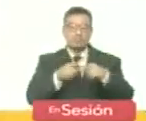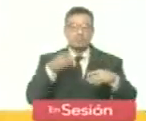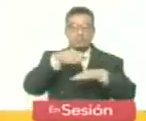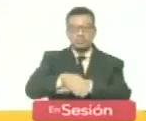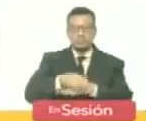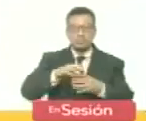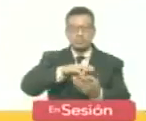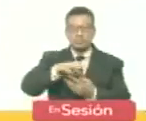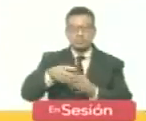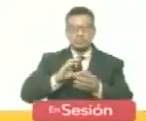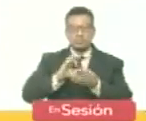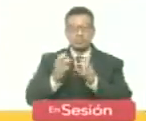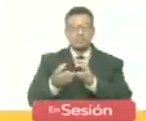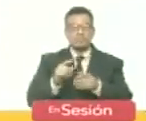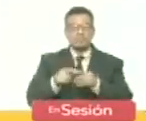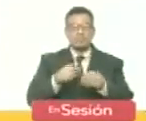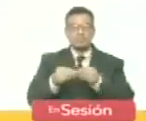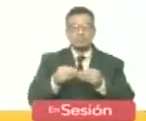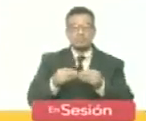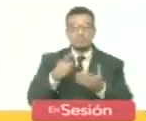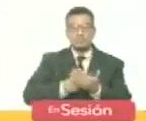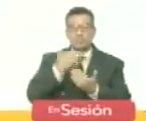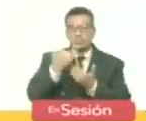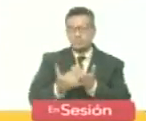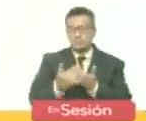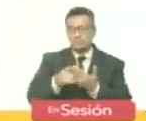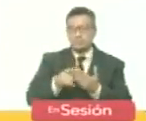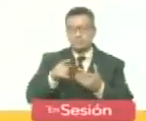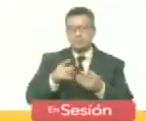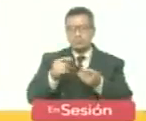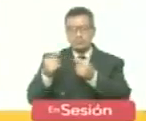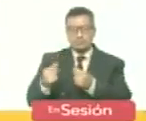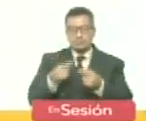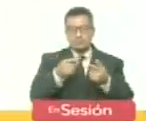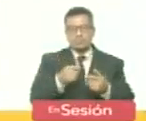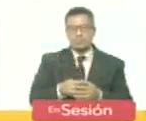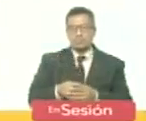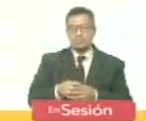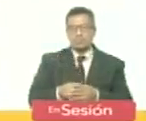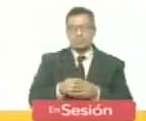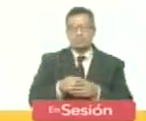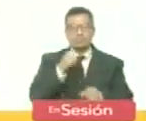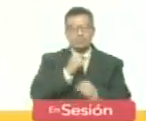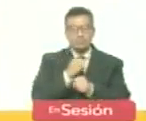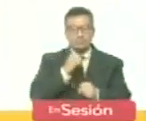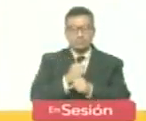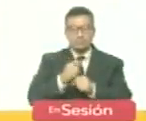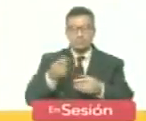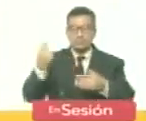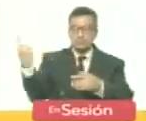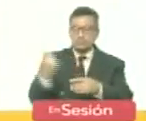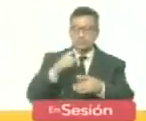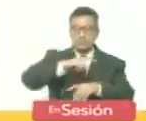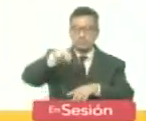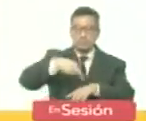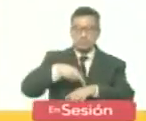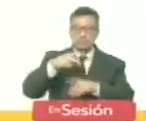sus atribuciones y para la planificación de presupuesto en función del ingreso nacional